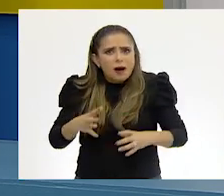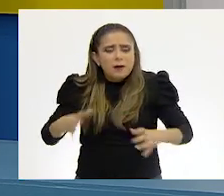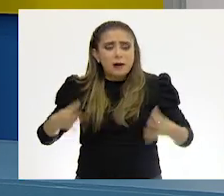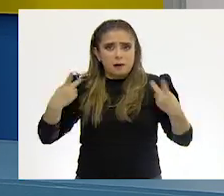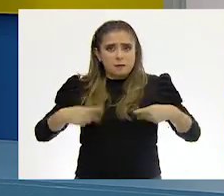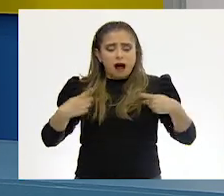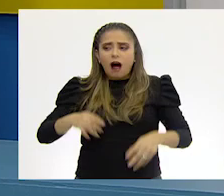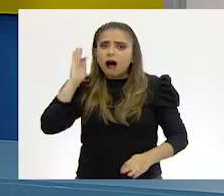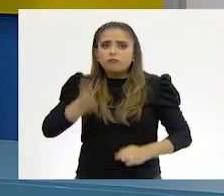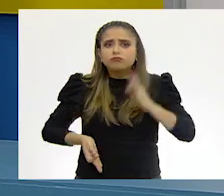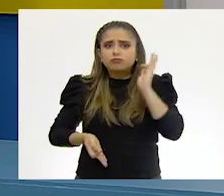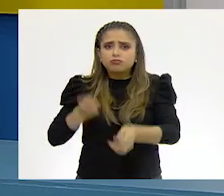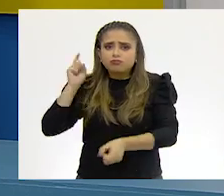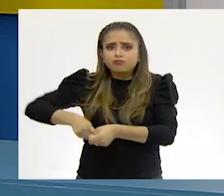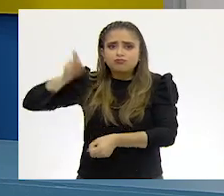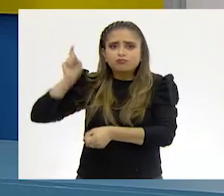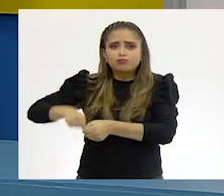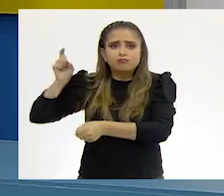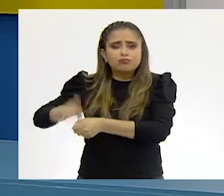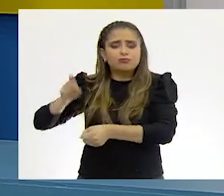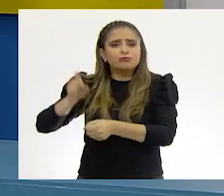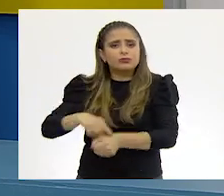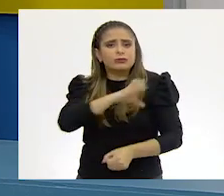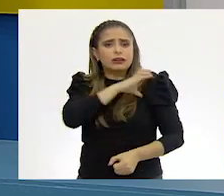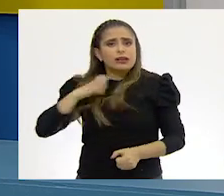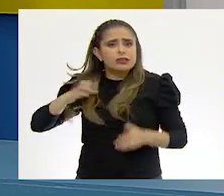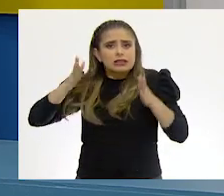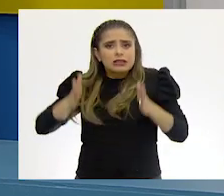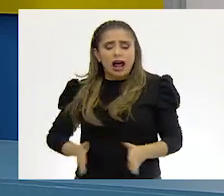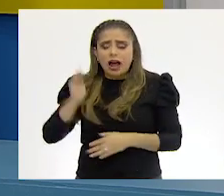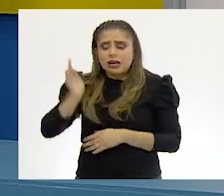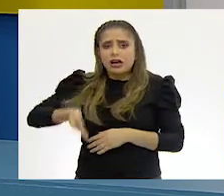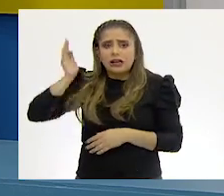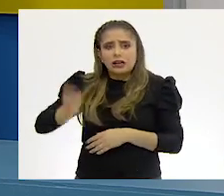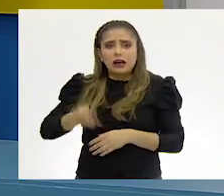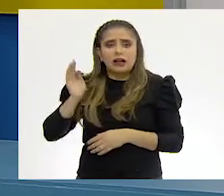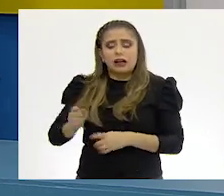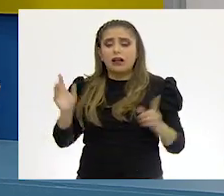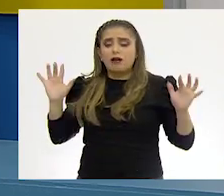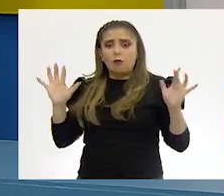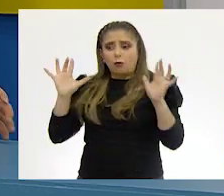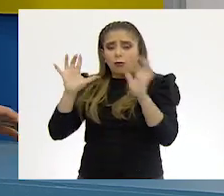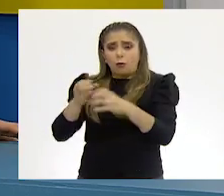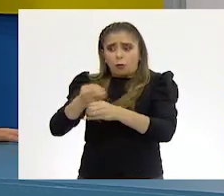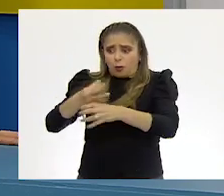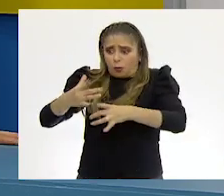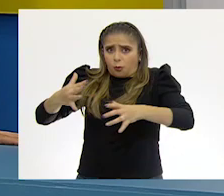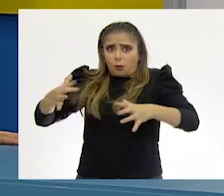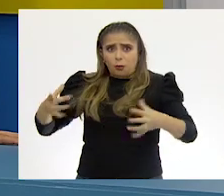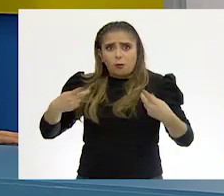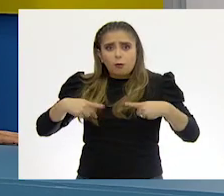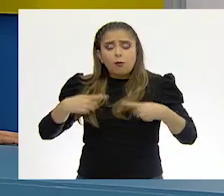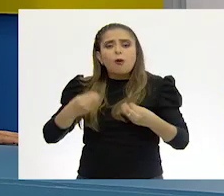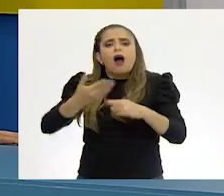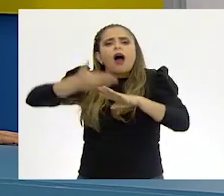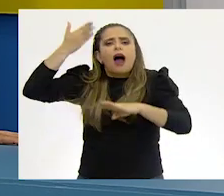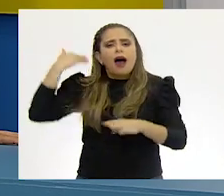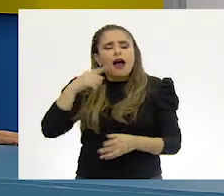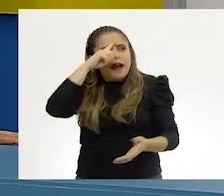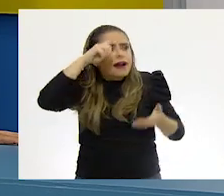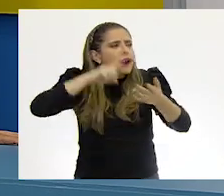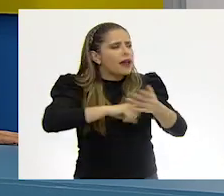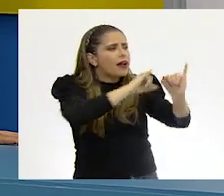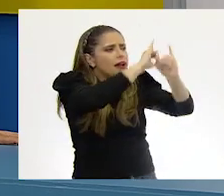ciudadanos romanos se iban convirtiendo al cristianismo e iban dejando de lado sus antiguas creencias